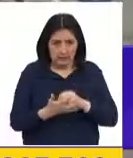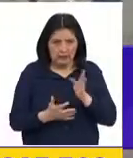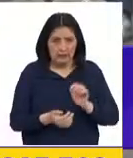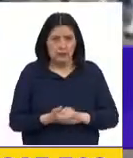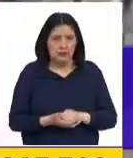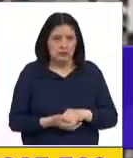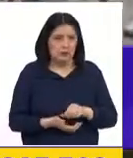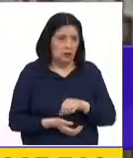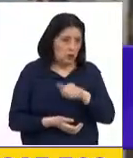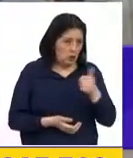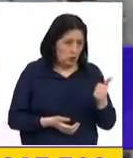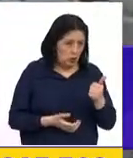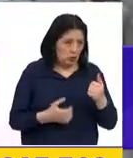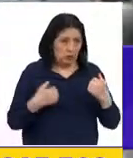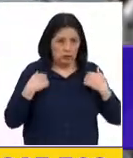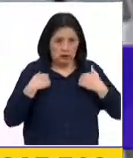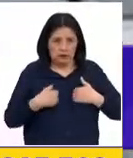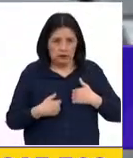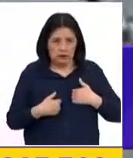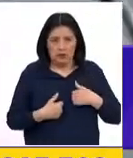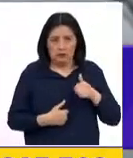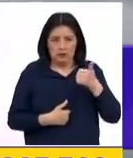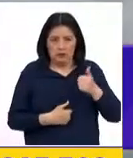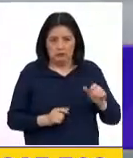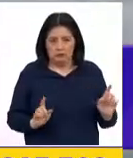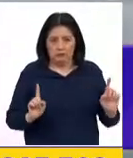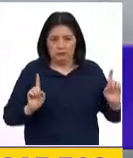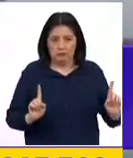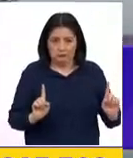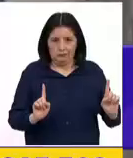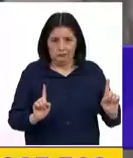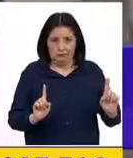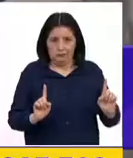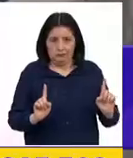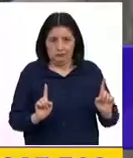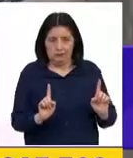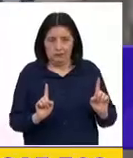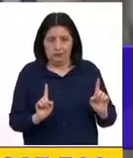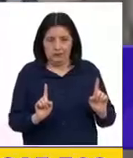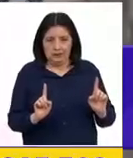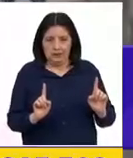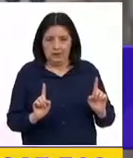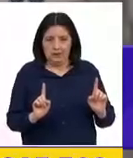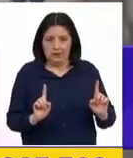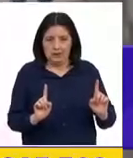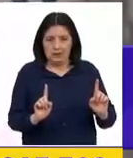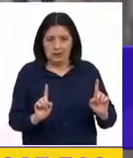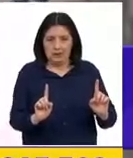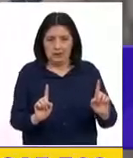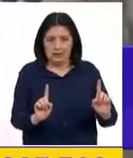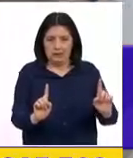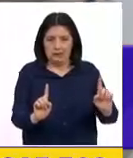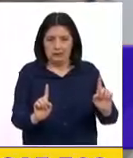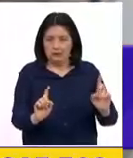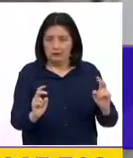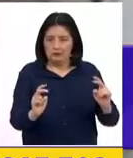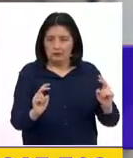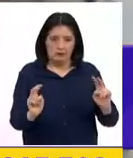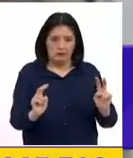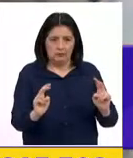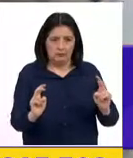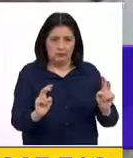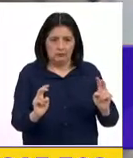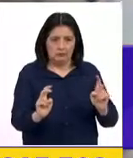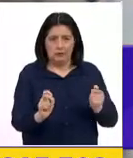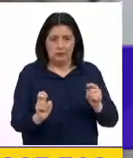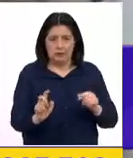su secuaz de casaca negra con azul que se encuentra al otro lado de la acera. En todo momento se miran. El que viste de